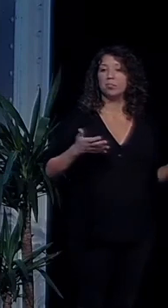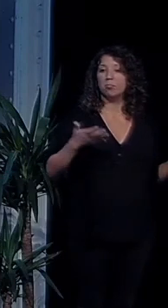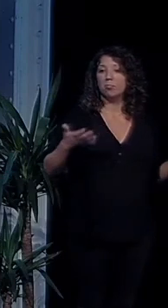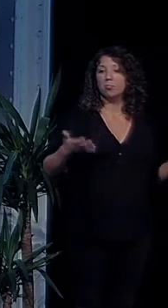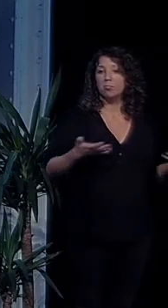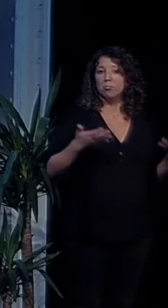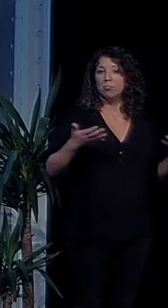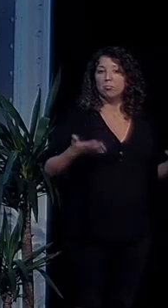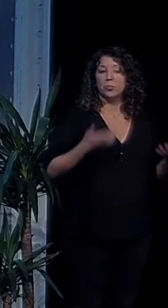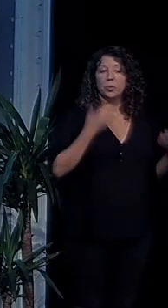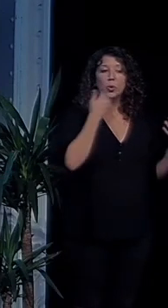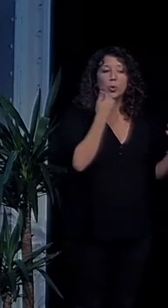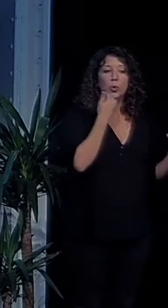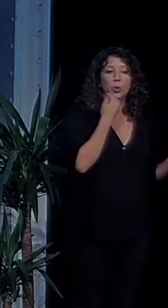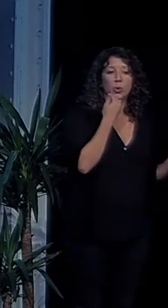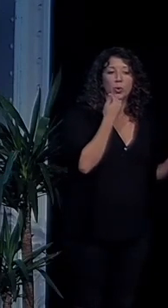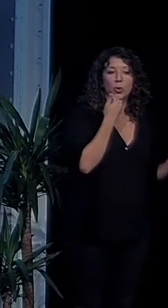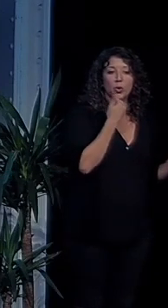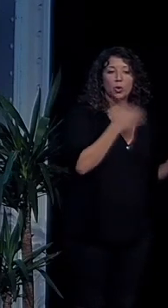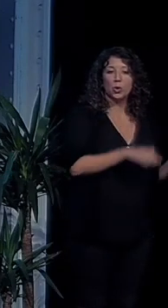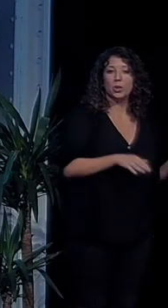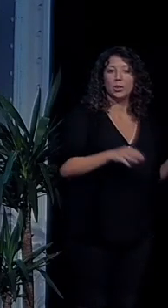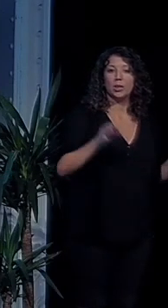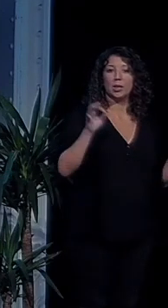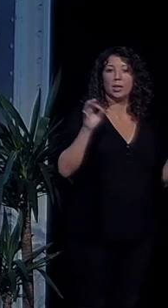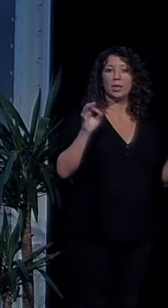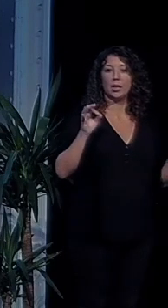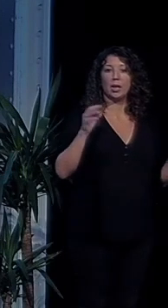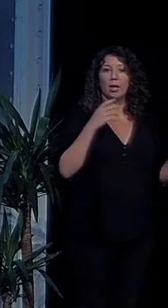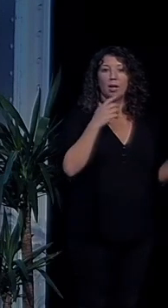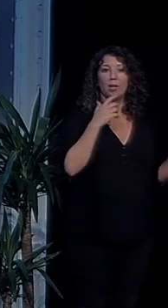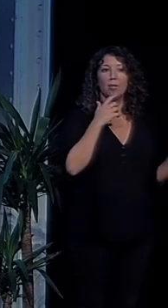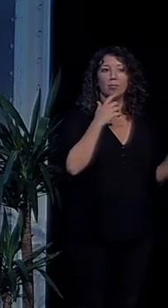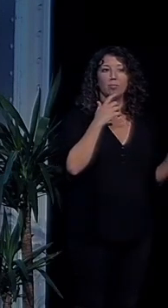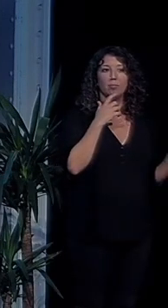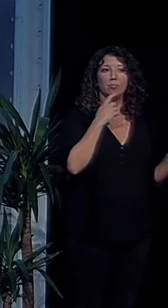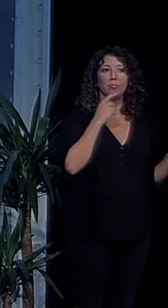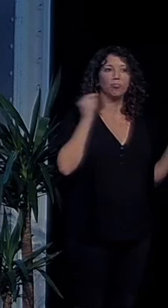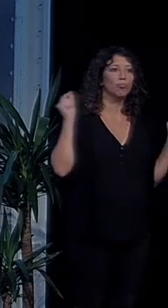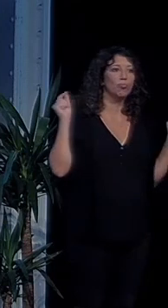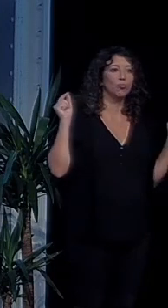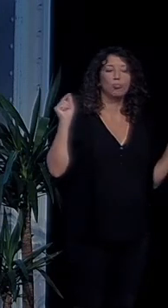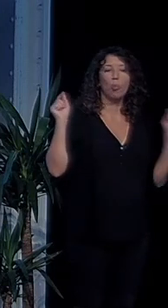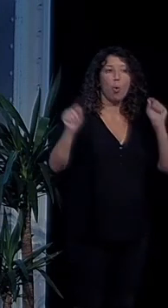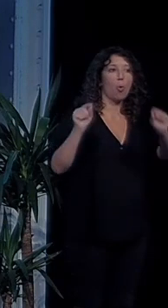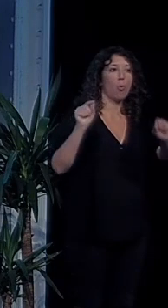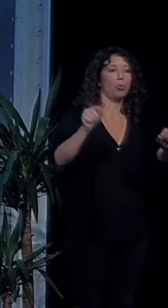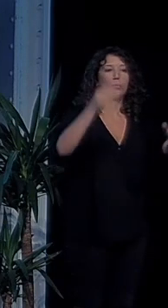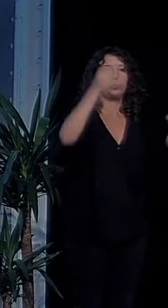Y yo qué sé, tampoco creo que haya habido abucheos o en este momento, pero...